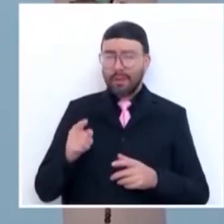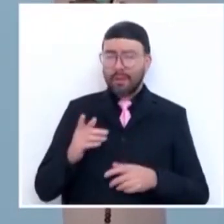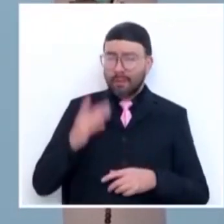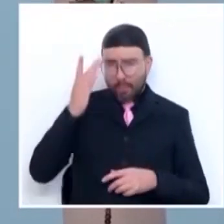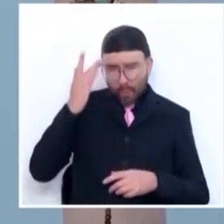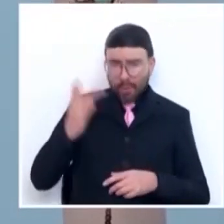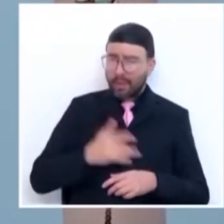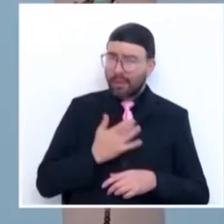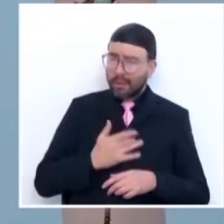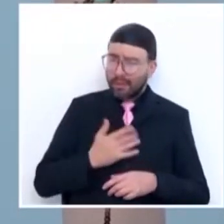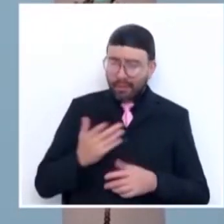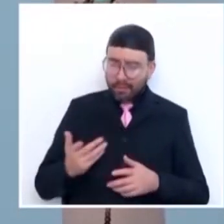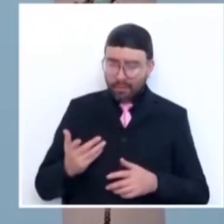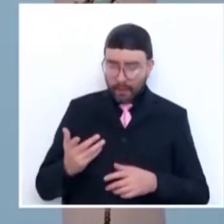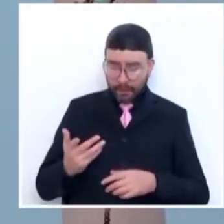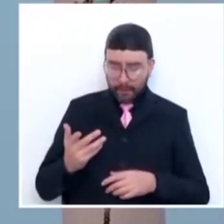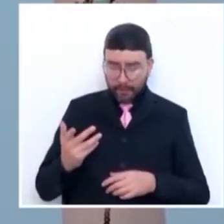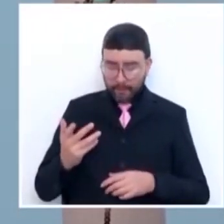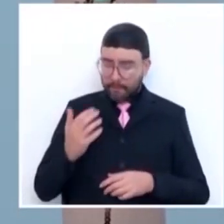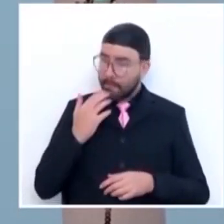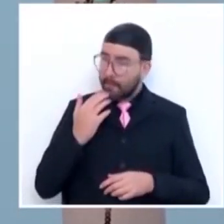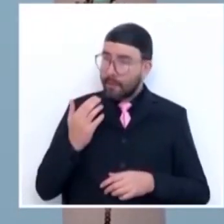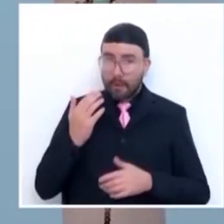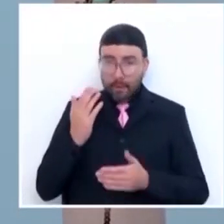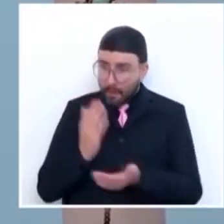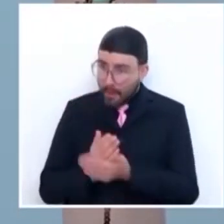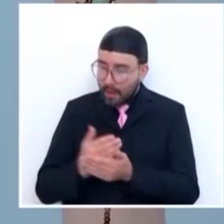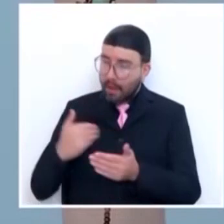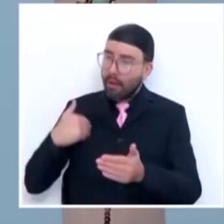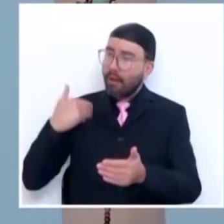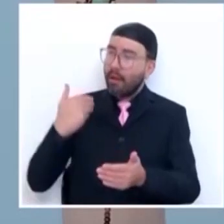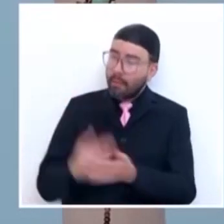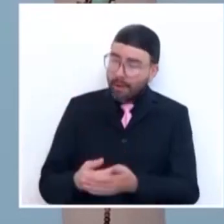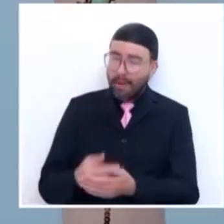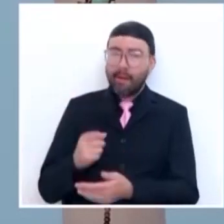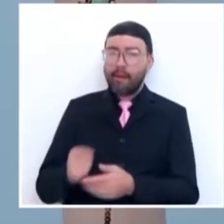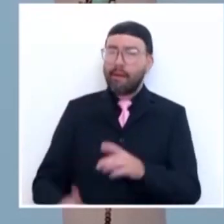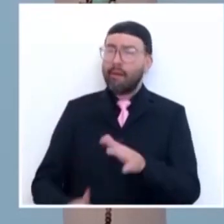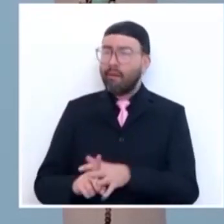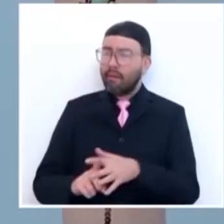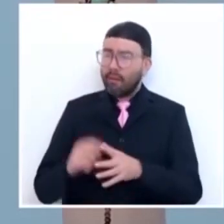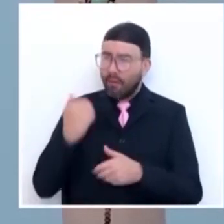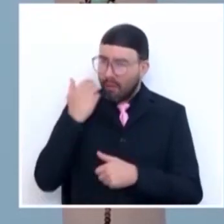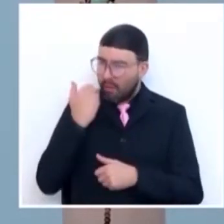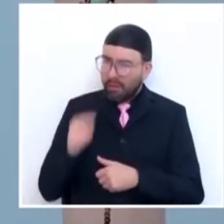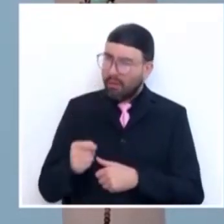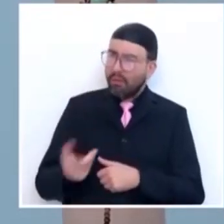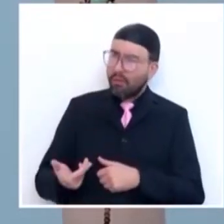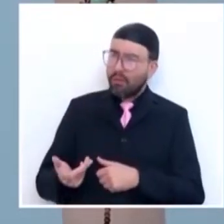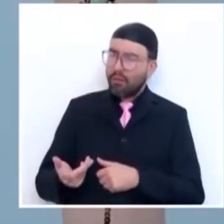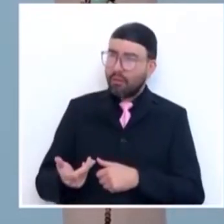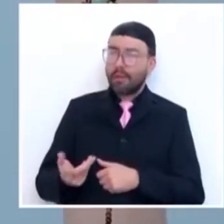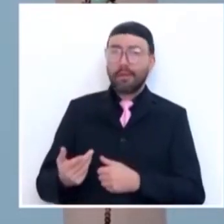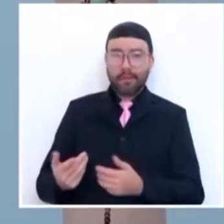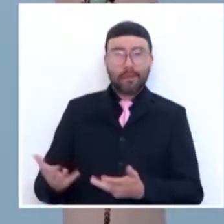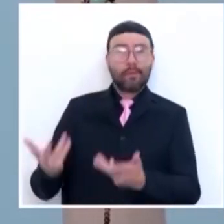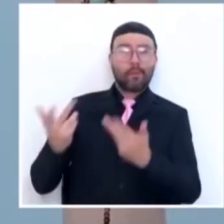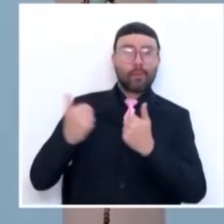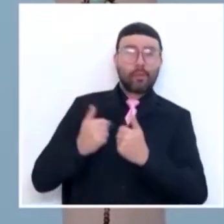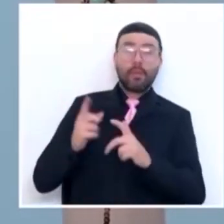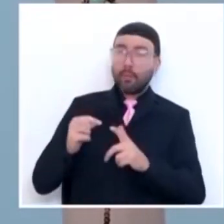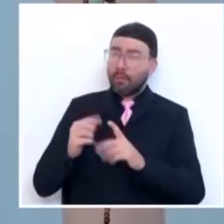tiene? ¿Después de qué apareció la enfermedad? Y las